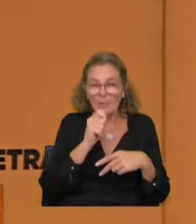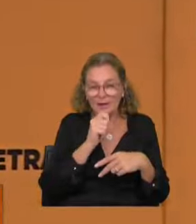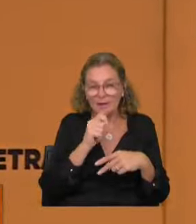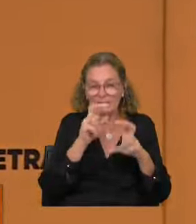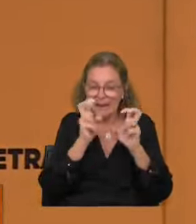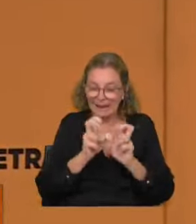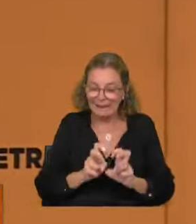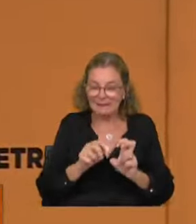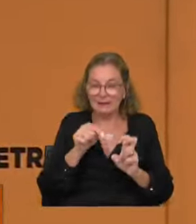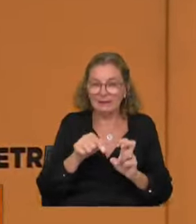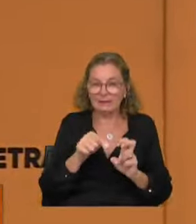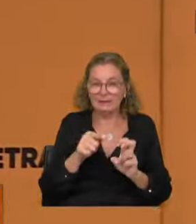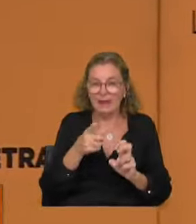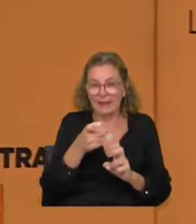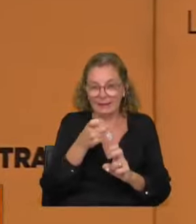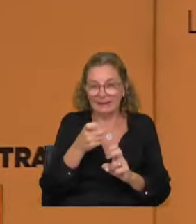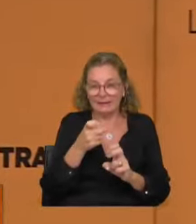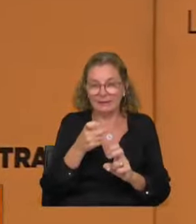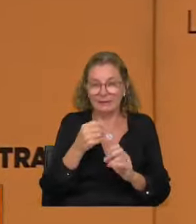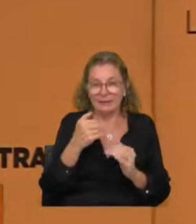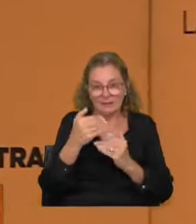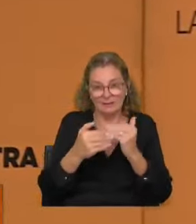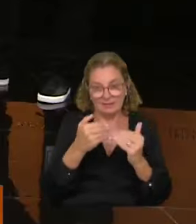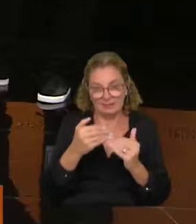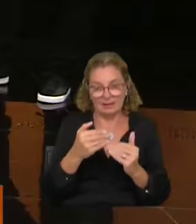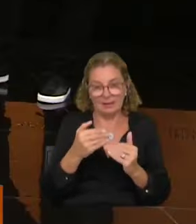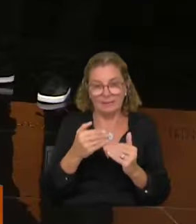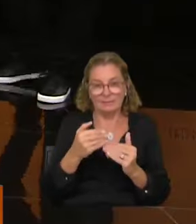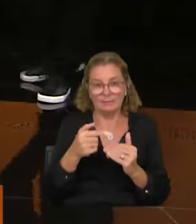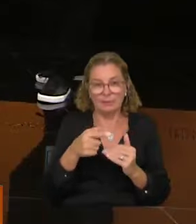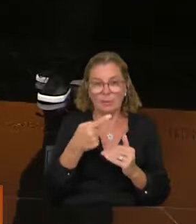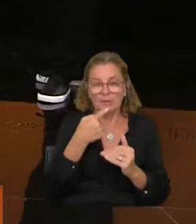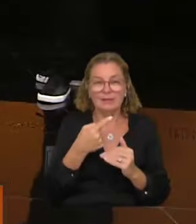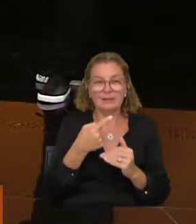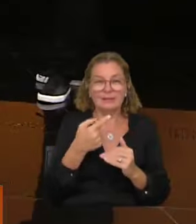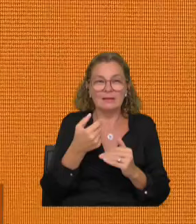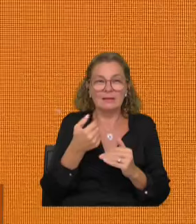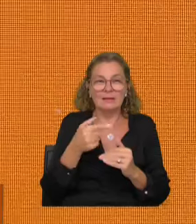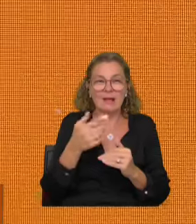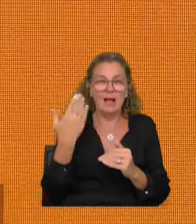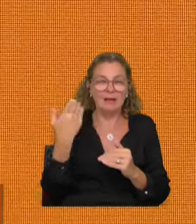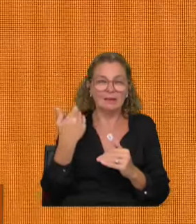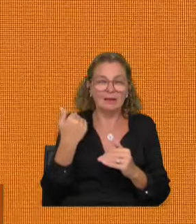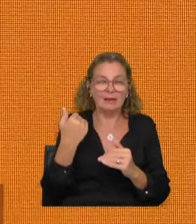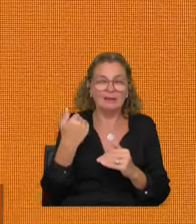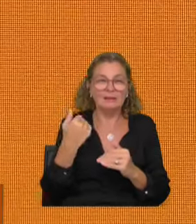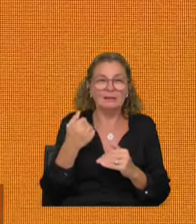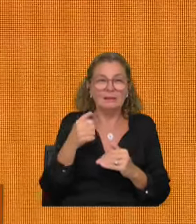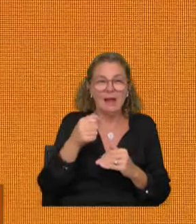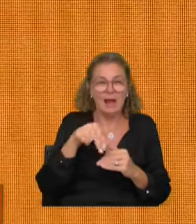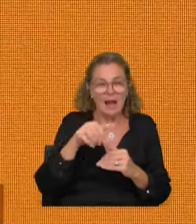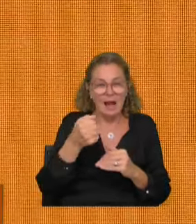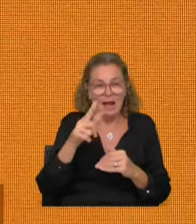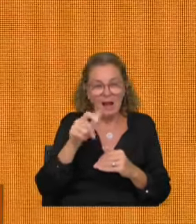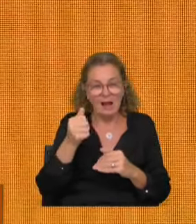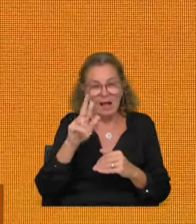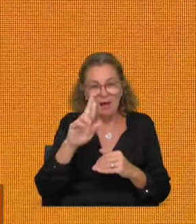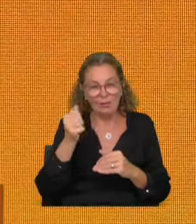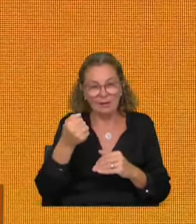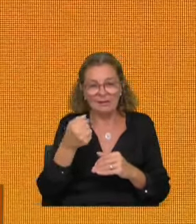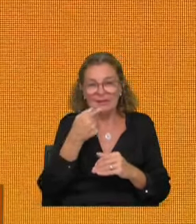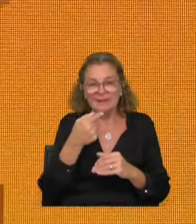tien sigue x digo sigue teniendo como ese perfil ese perfil sí como decía an Laura Pérez en la en el programa anterior Twitter si bien no